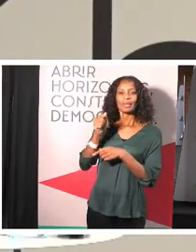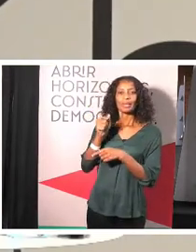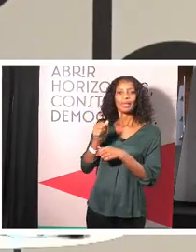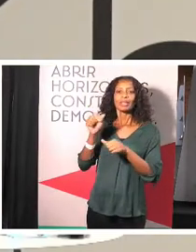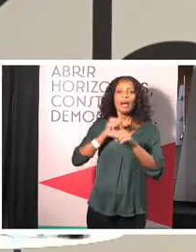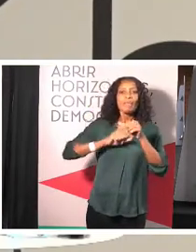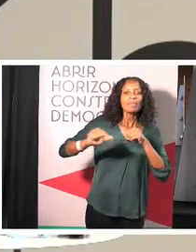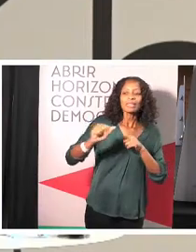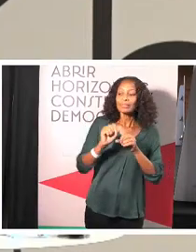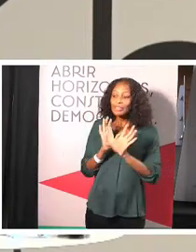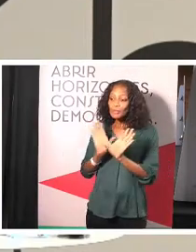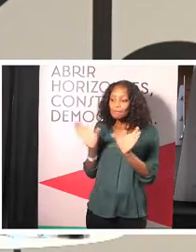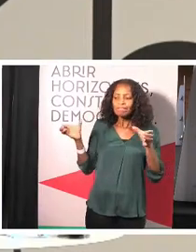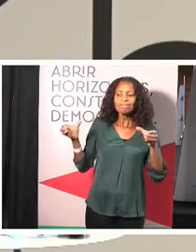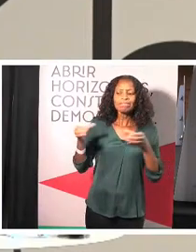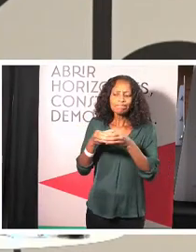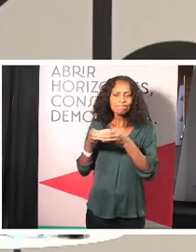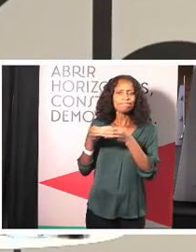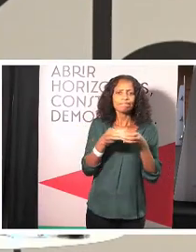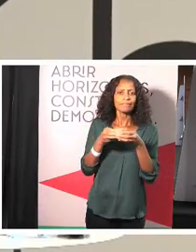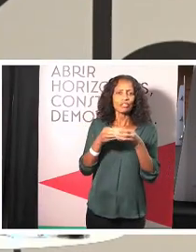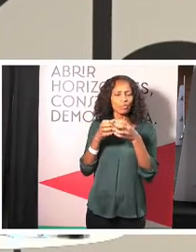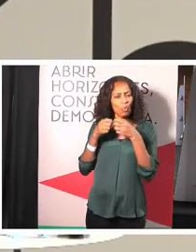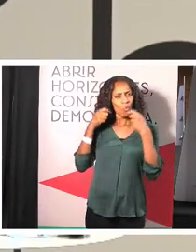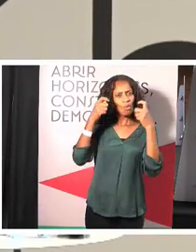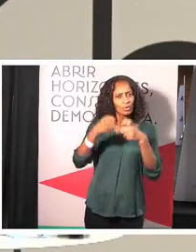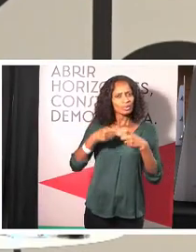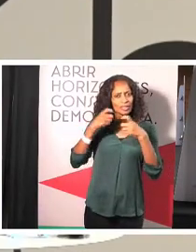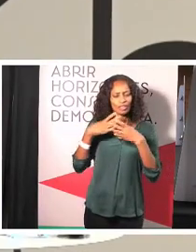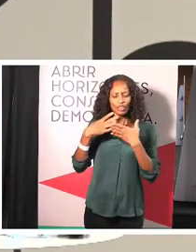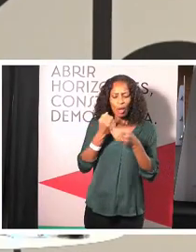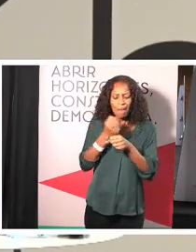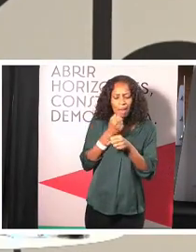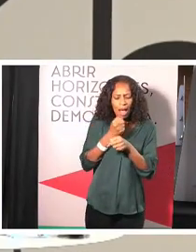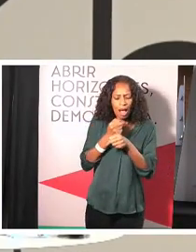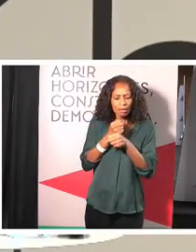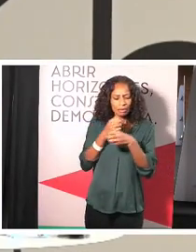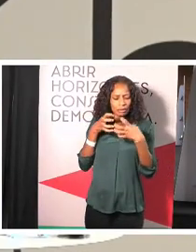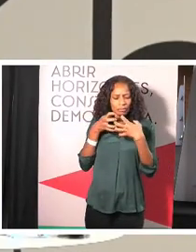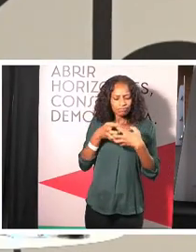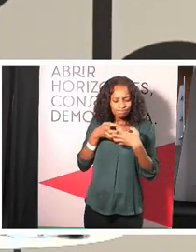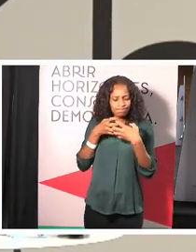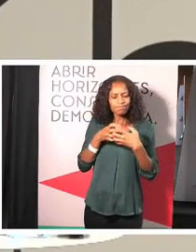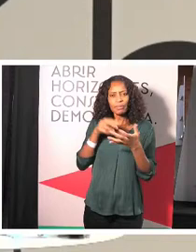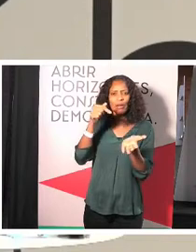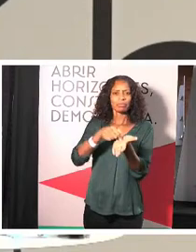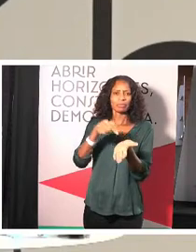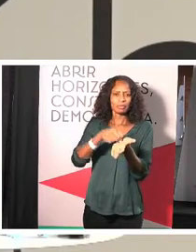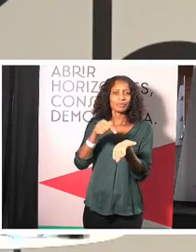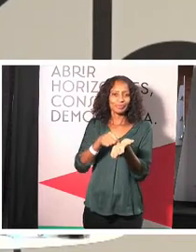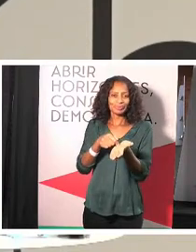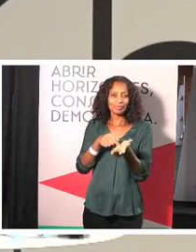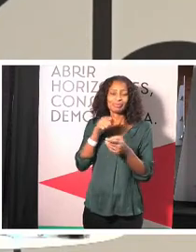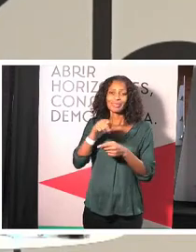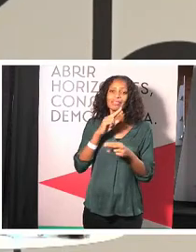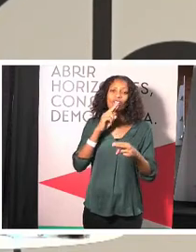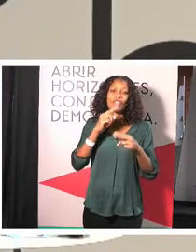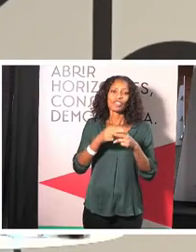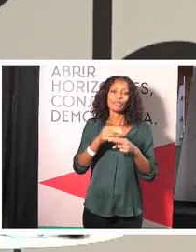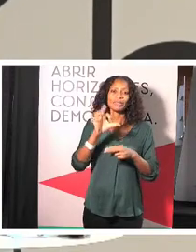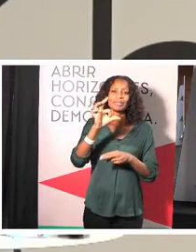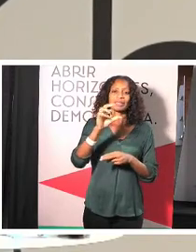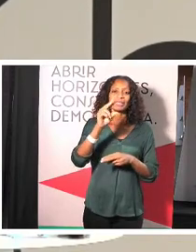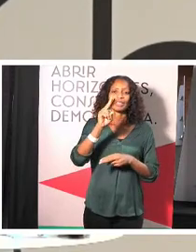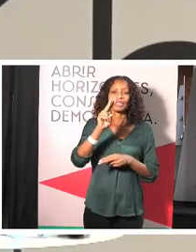haciéndonos un solo cuerpo, todos los obreros que estamos aquí, y posteriormente, a través de lo que se llama el sufragio universal, que el